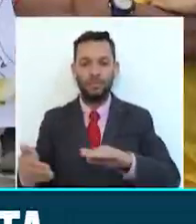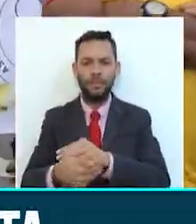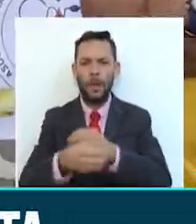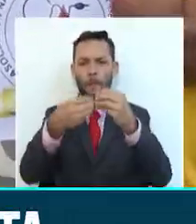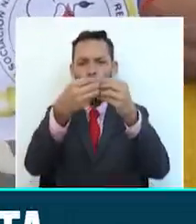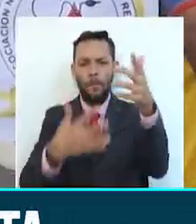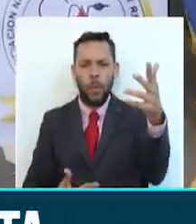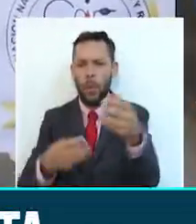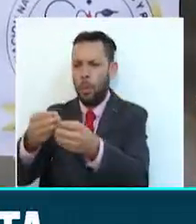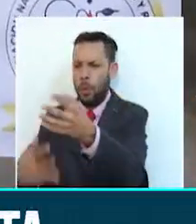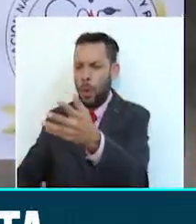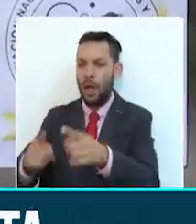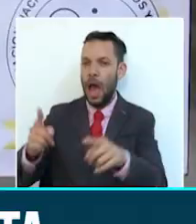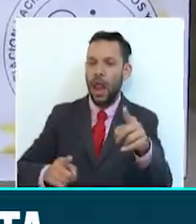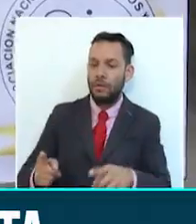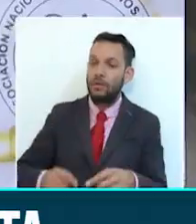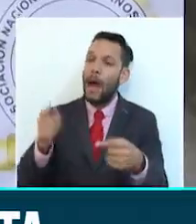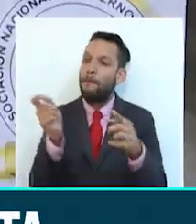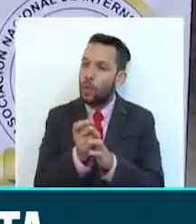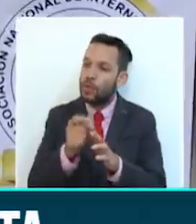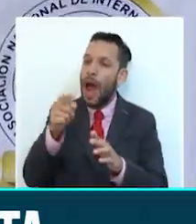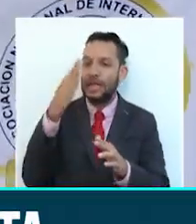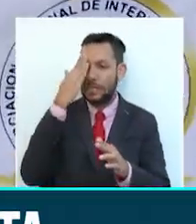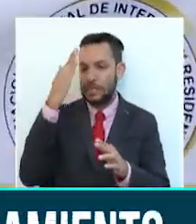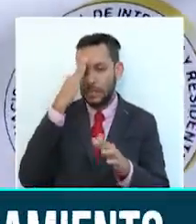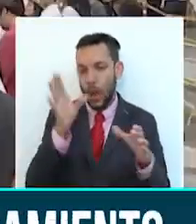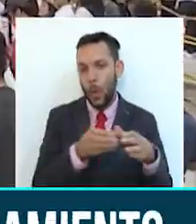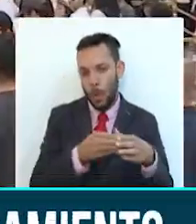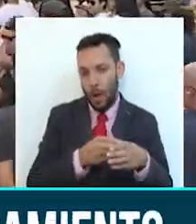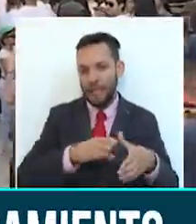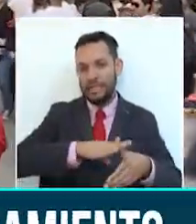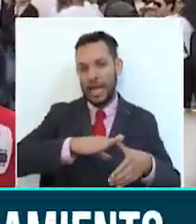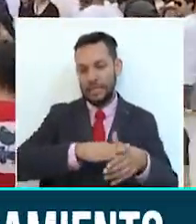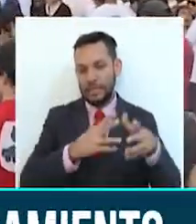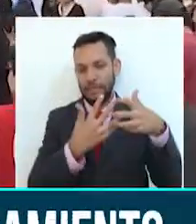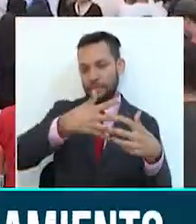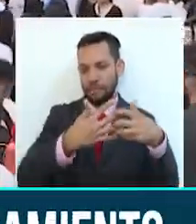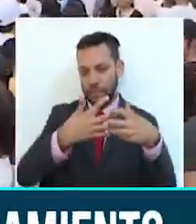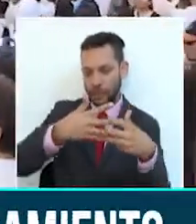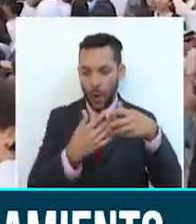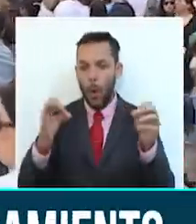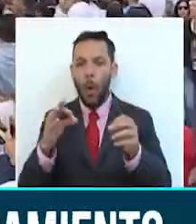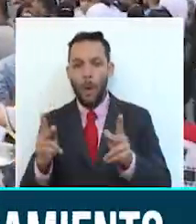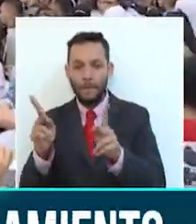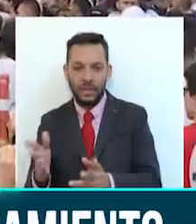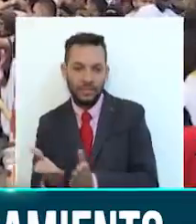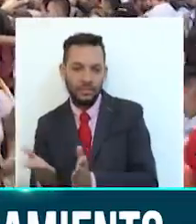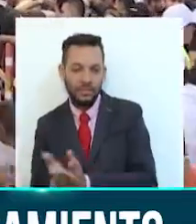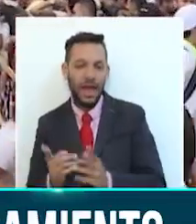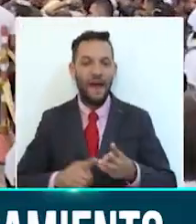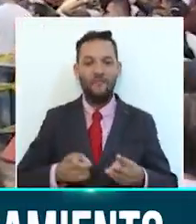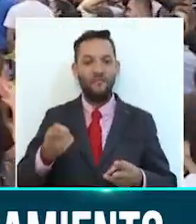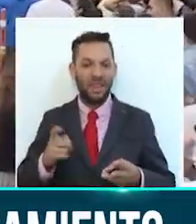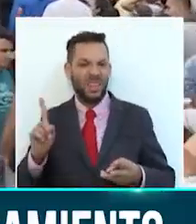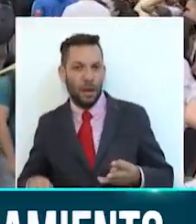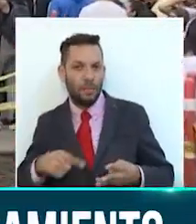lista de inconformidades en las que aparecen integrantes gremiales como los taxistas, camioneros, comerciantes o estudiantes. Y por supuesto, no faltan los que